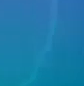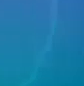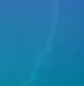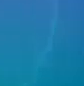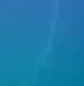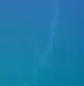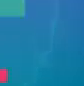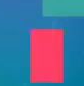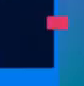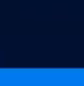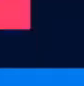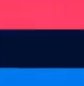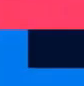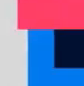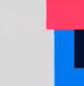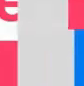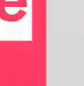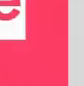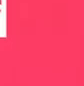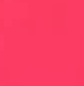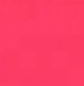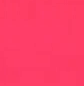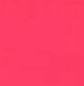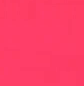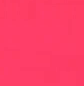salud.